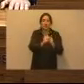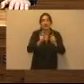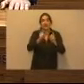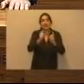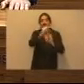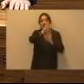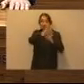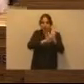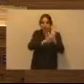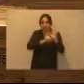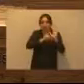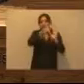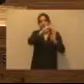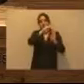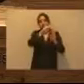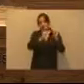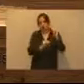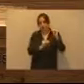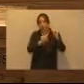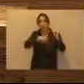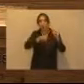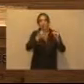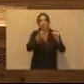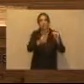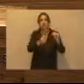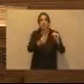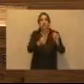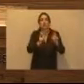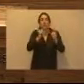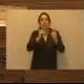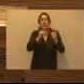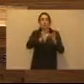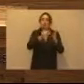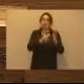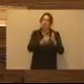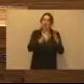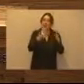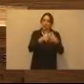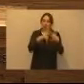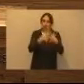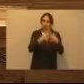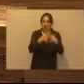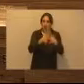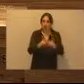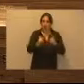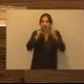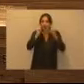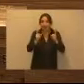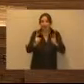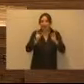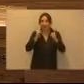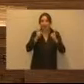espera. Les dije que lo abordaremos desde la consideración de un plan estructural que contemple todos y cada uno de